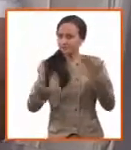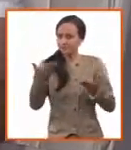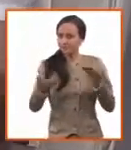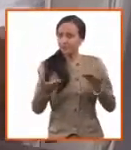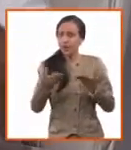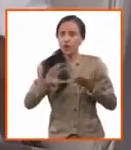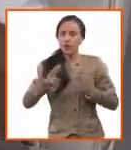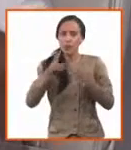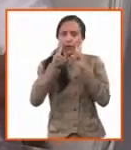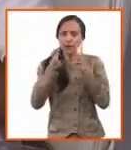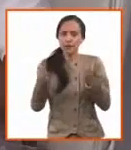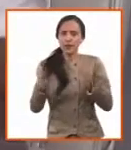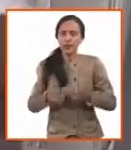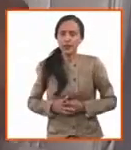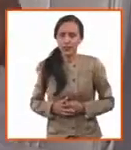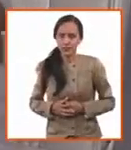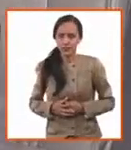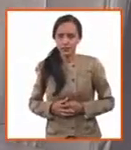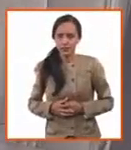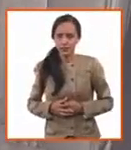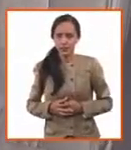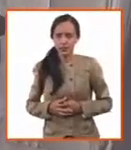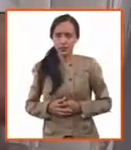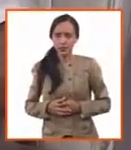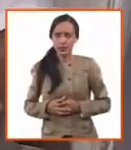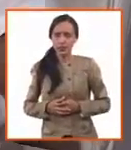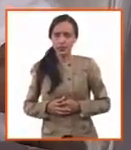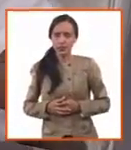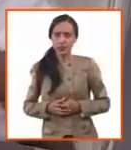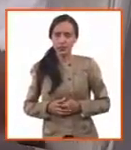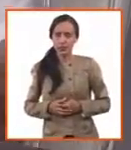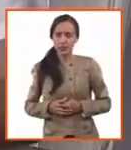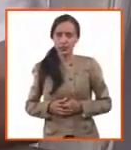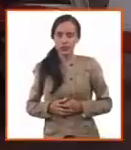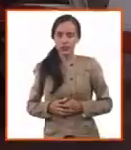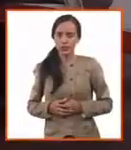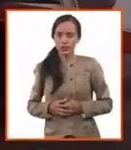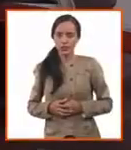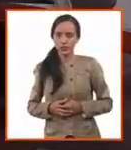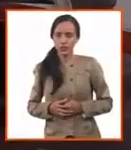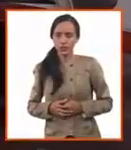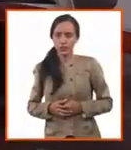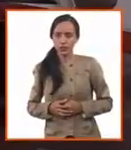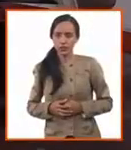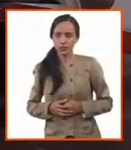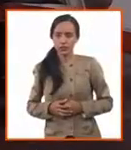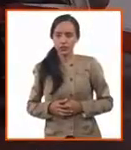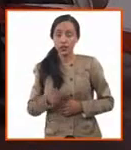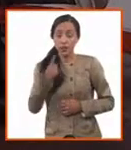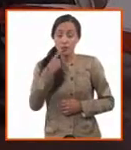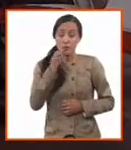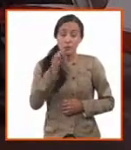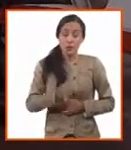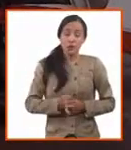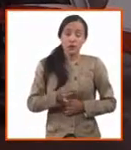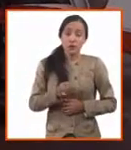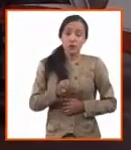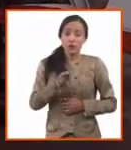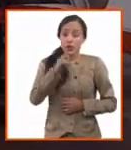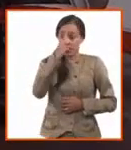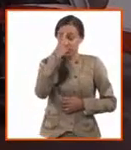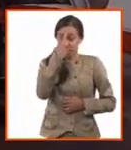siempre se defendió que tiene que ser parte de la vanguardia de la sociedad. Es decir, columna vertebral, decía Che. Exactamente. Y si la columna vertebral